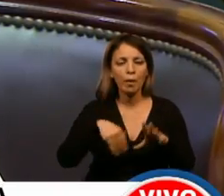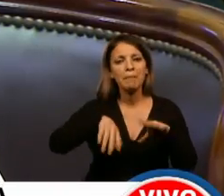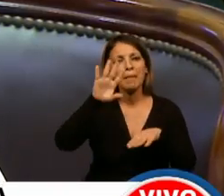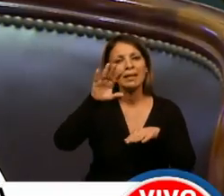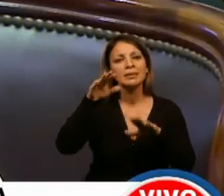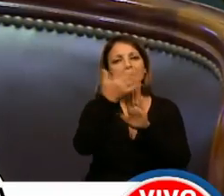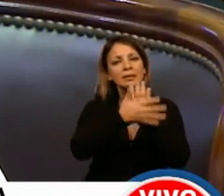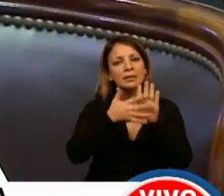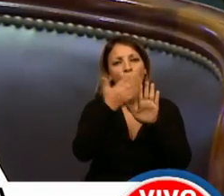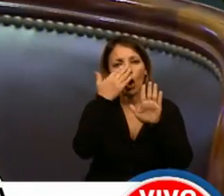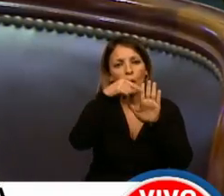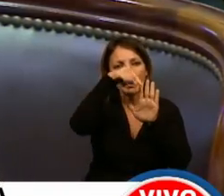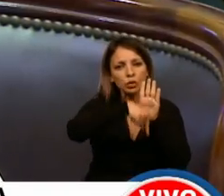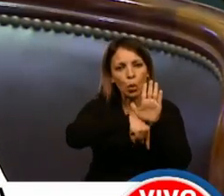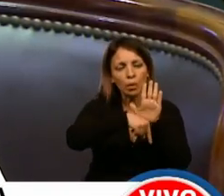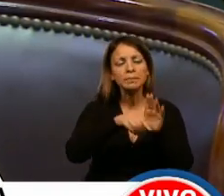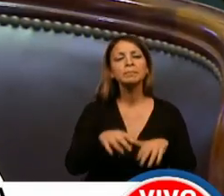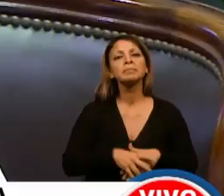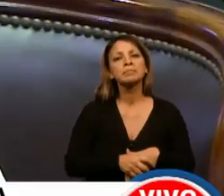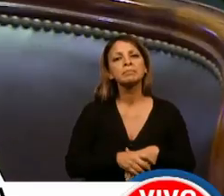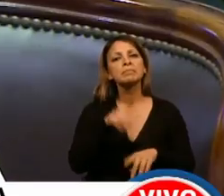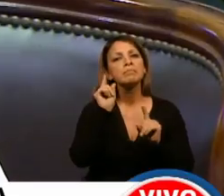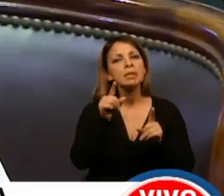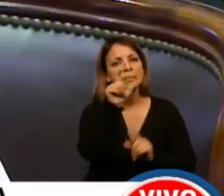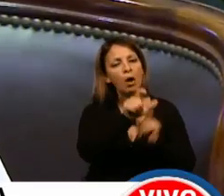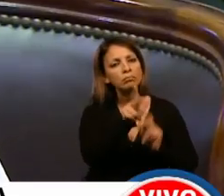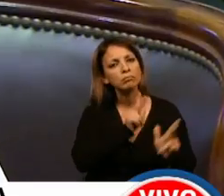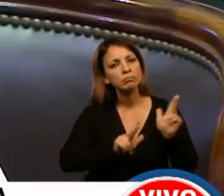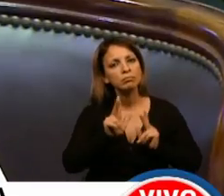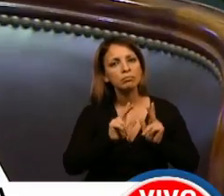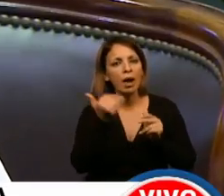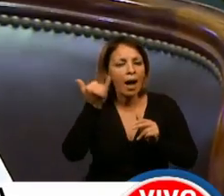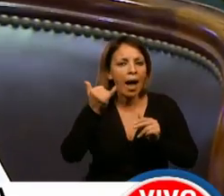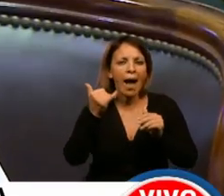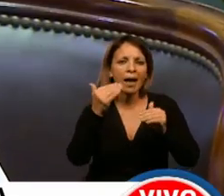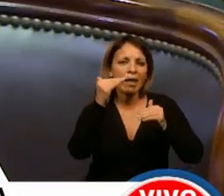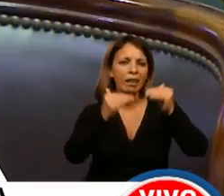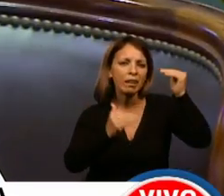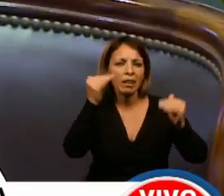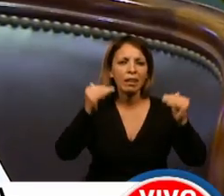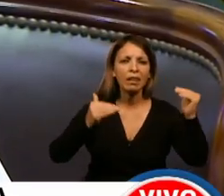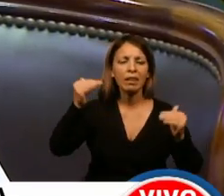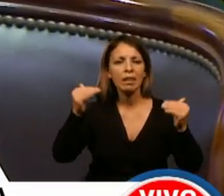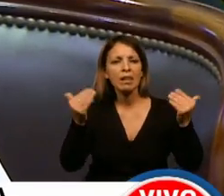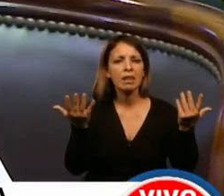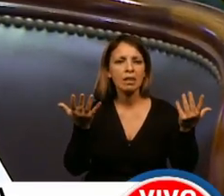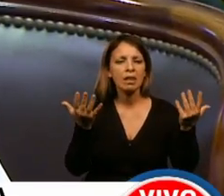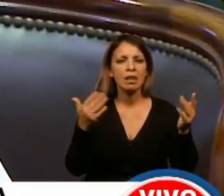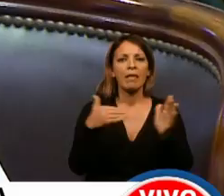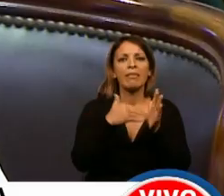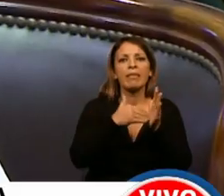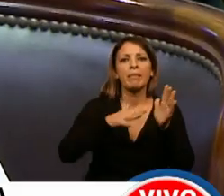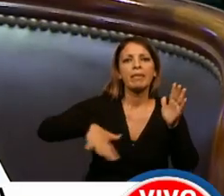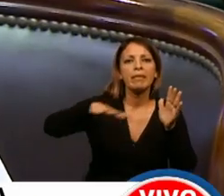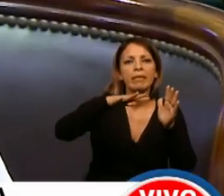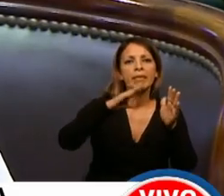sur de la provincia que justamente planteaban esta inequidad frente a igualdad de condiciones geográficas y climáticas